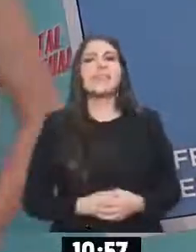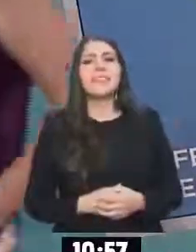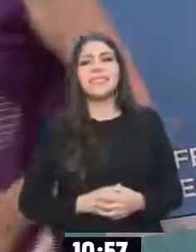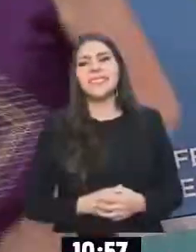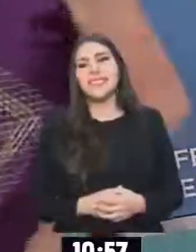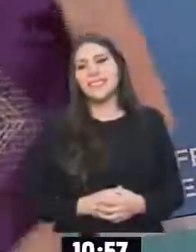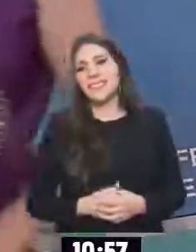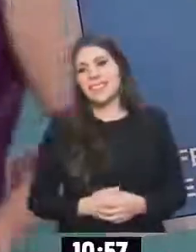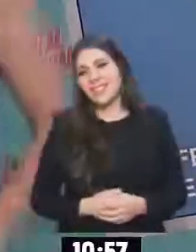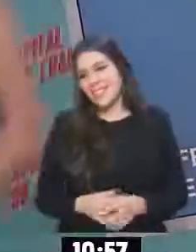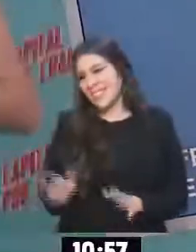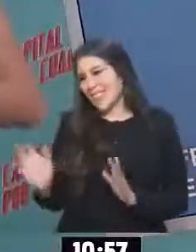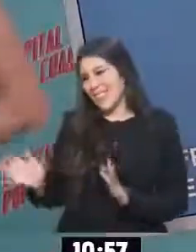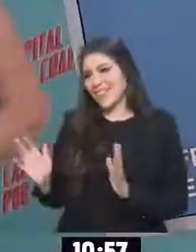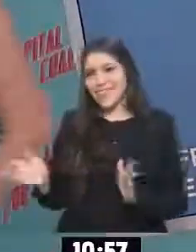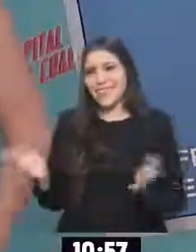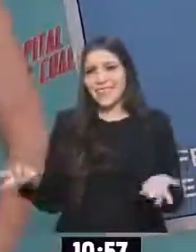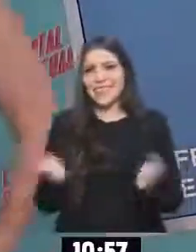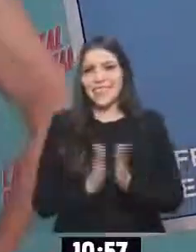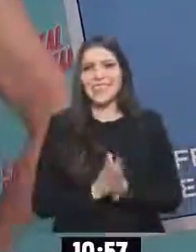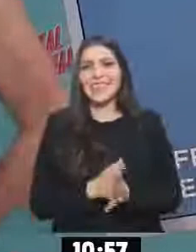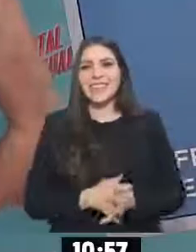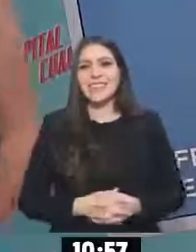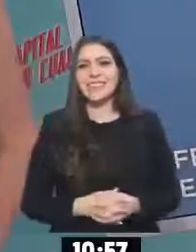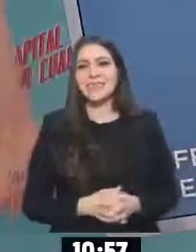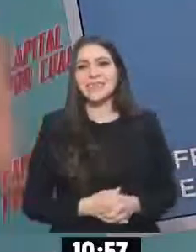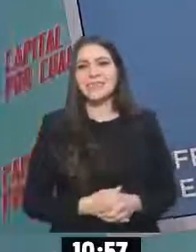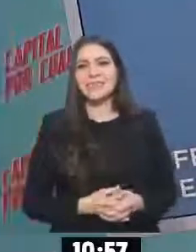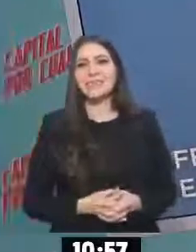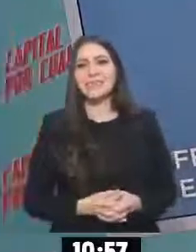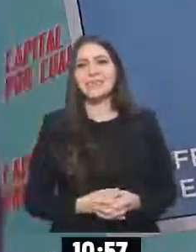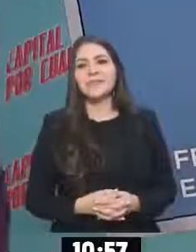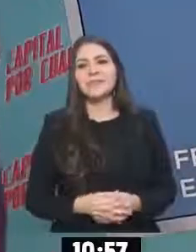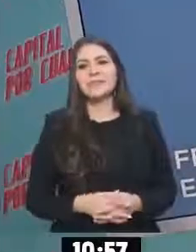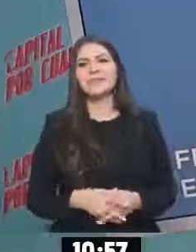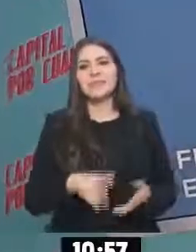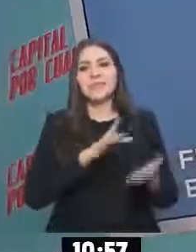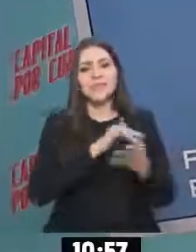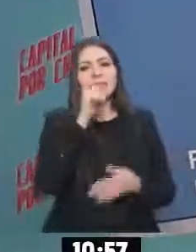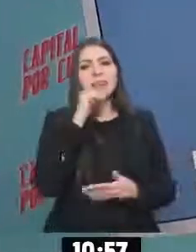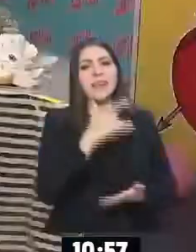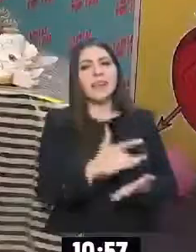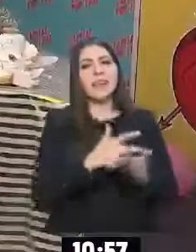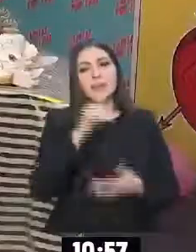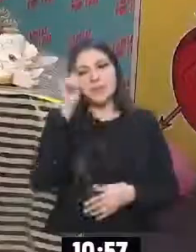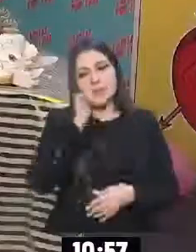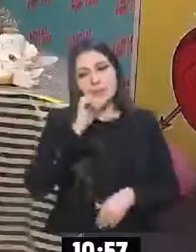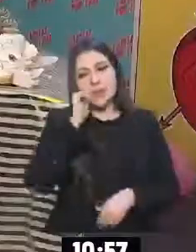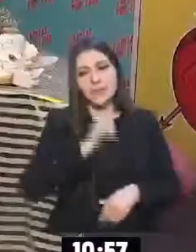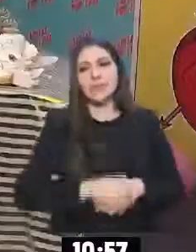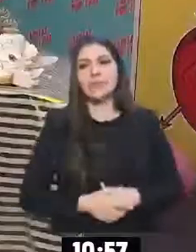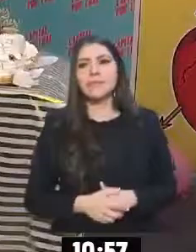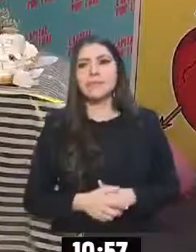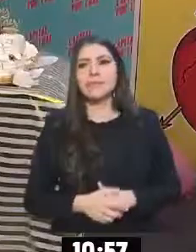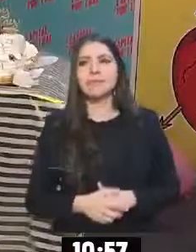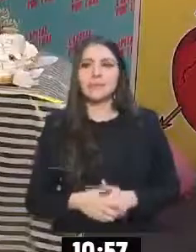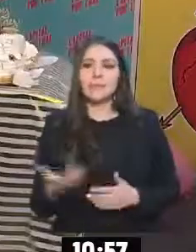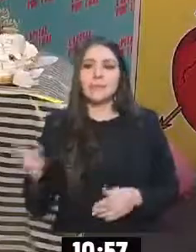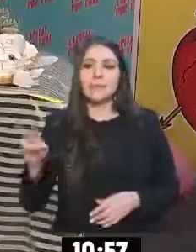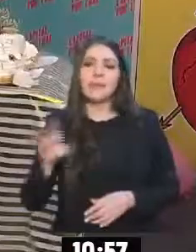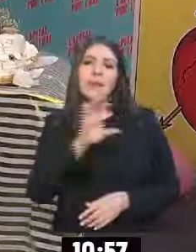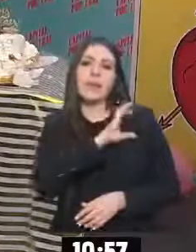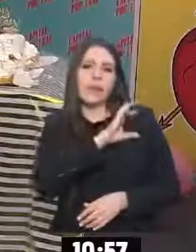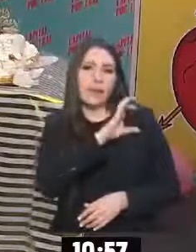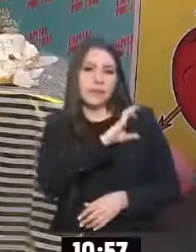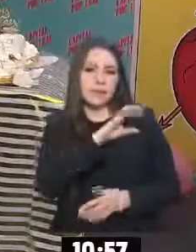Ya, señora, ya. Te amo mucho. Siempre, gorda borracha ahorita. Siempre apoyarme y de verdad que hay que hacer con un brindis mucho cariño, por cómo Tapia. No apoyar el talento,